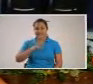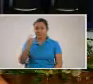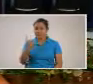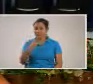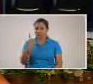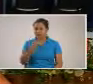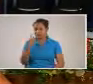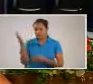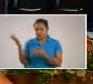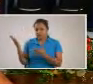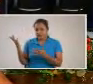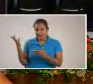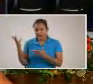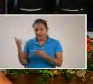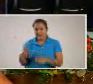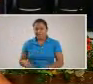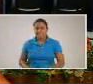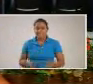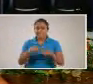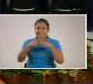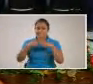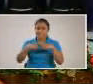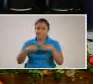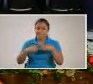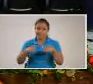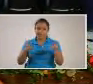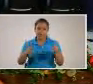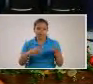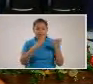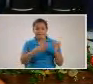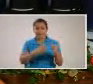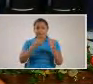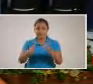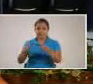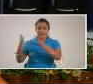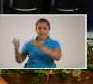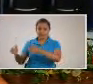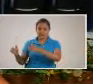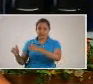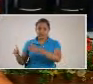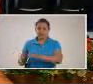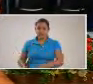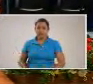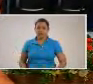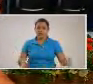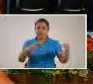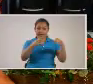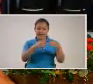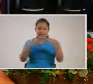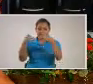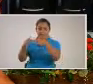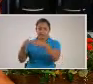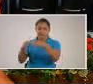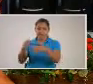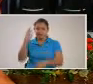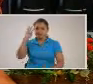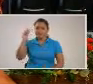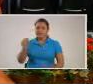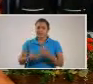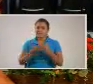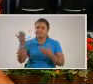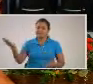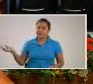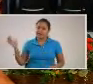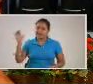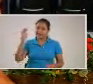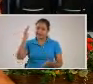espera. Pero la preparación, es decir, los equipos que van a llegar a esa gran